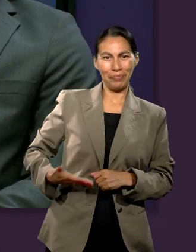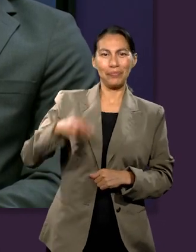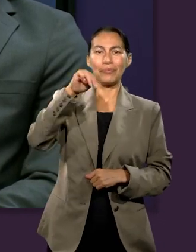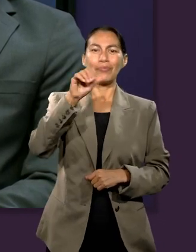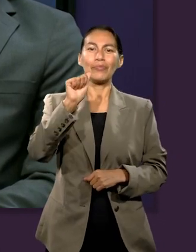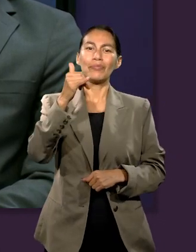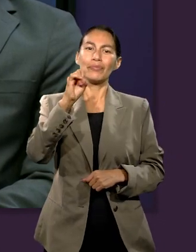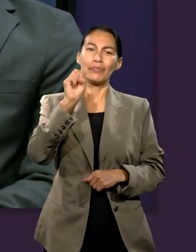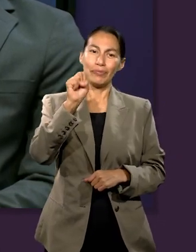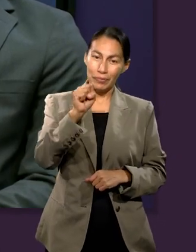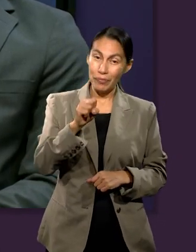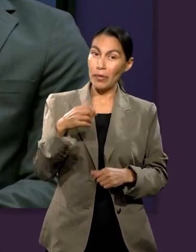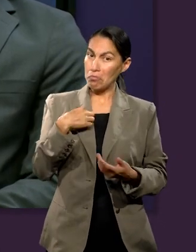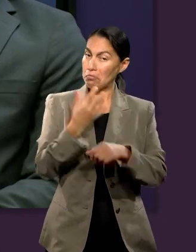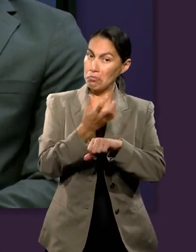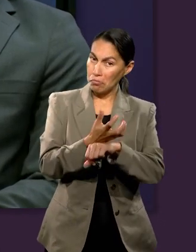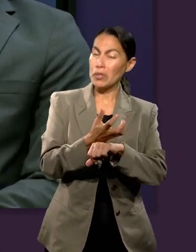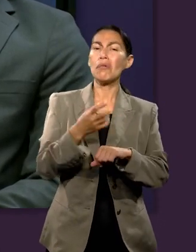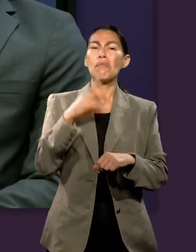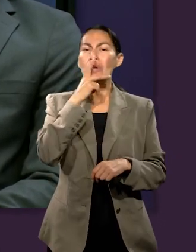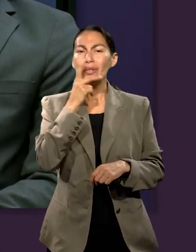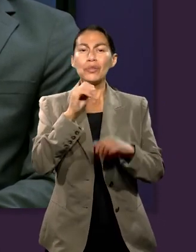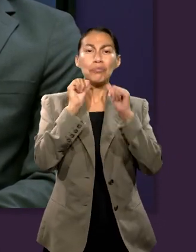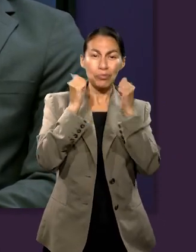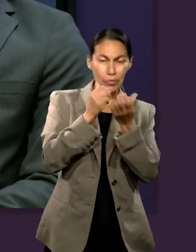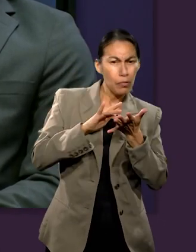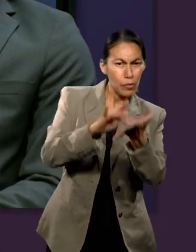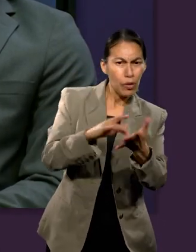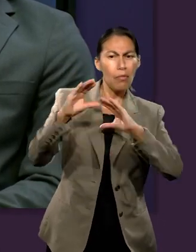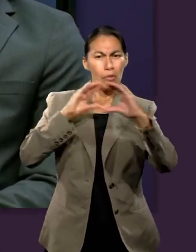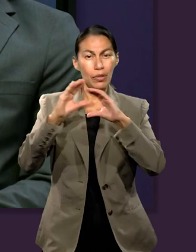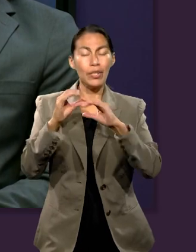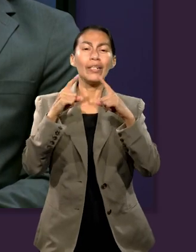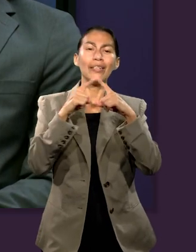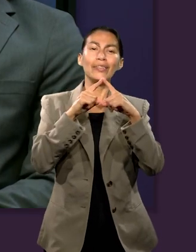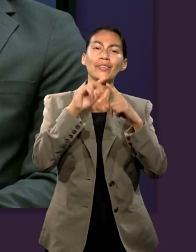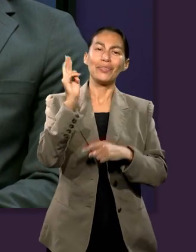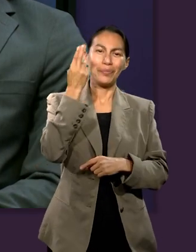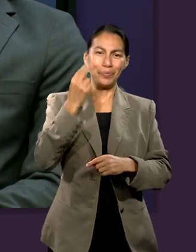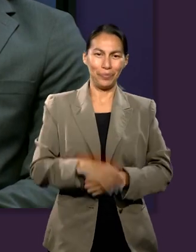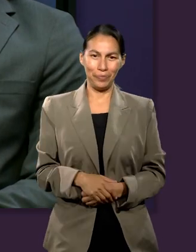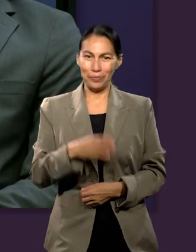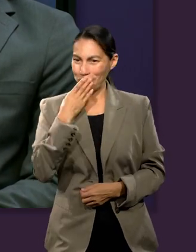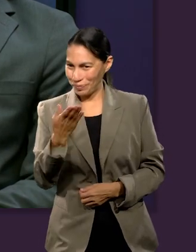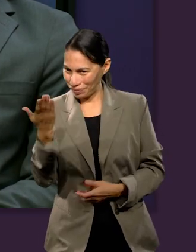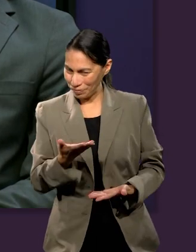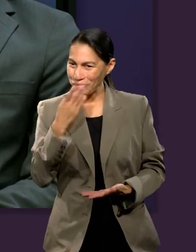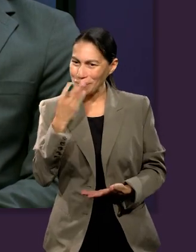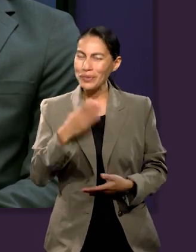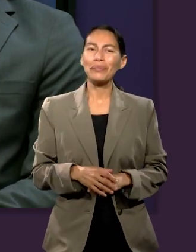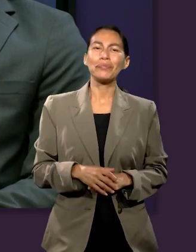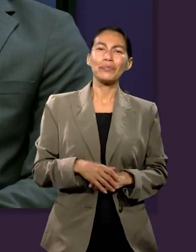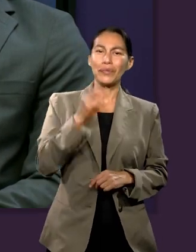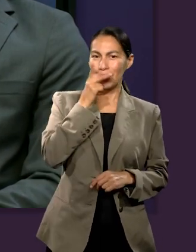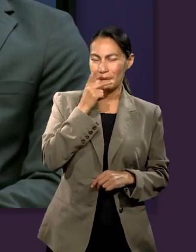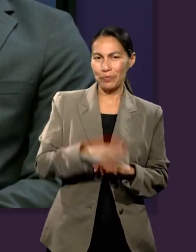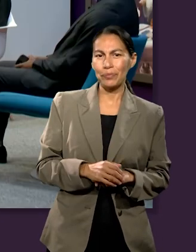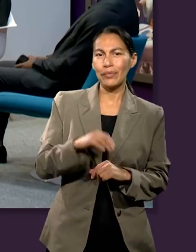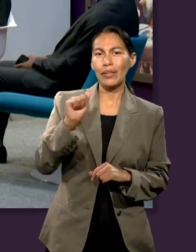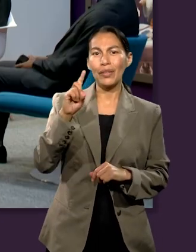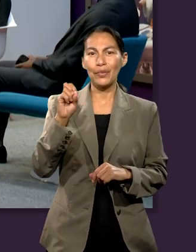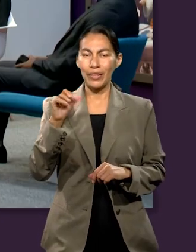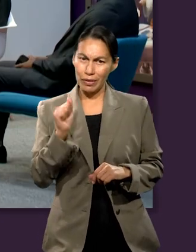nombre es Moisés adonia vengo de Estados Unidos y soy pastor asociado en el área de comunicación de la iglesia Universitaria